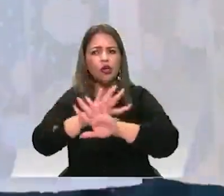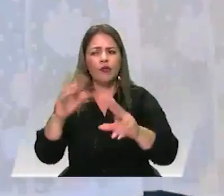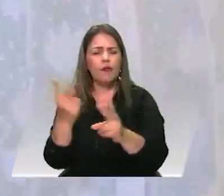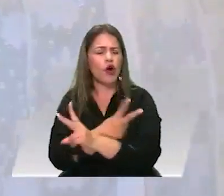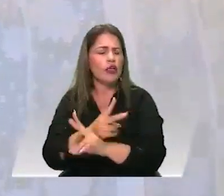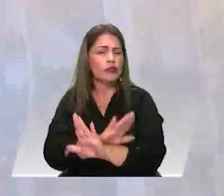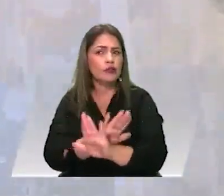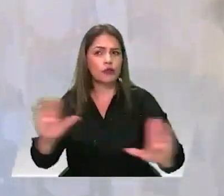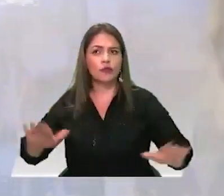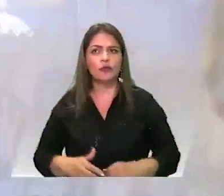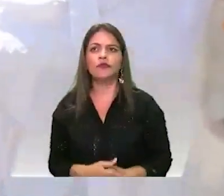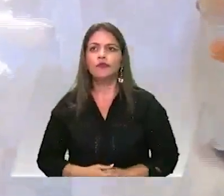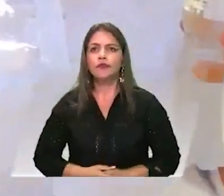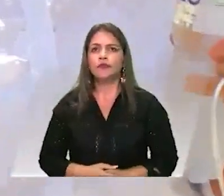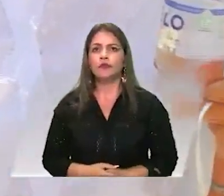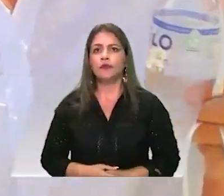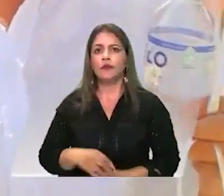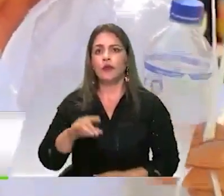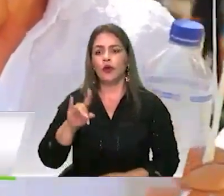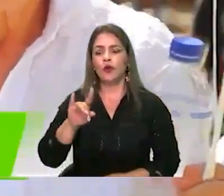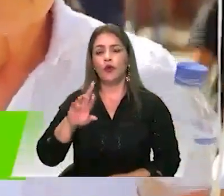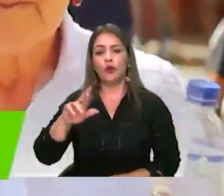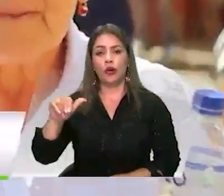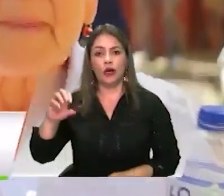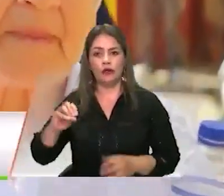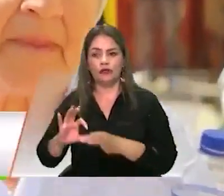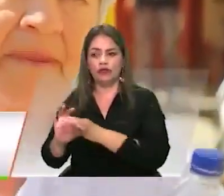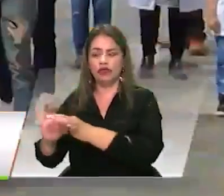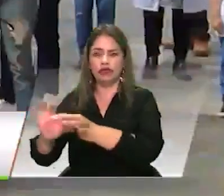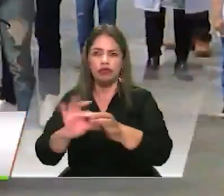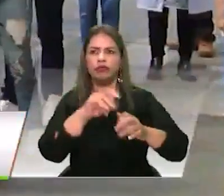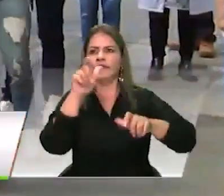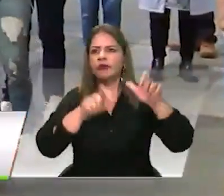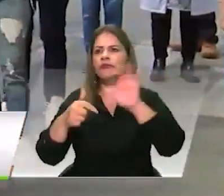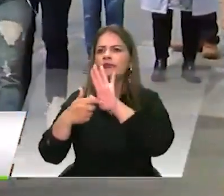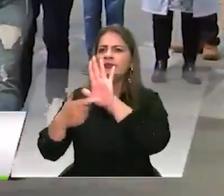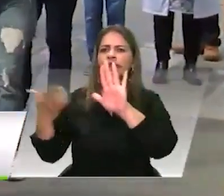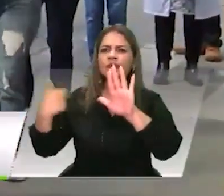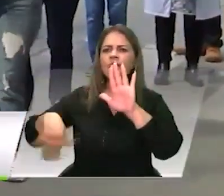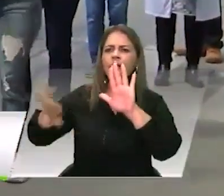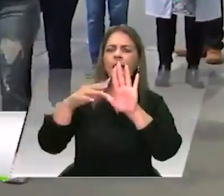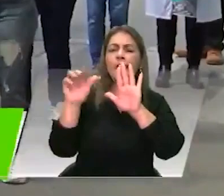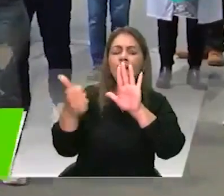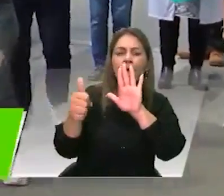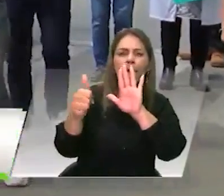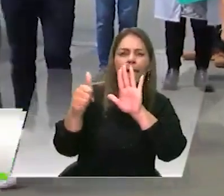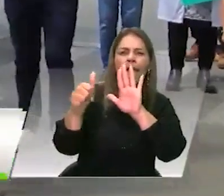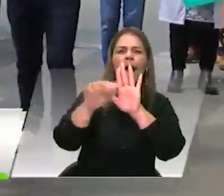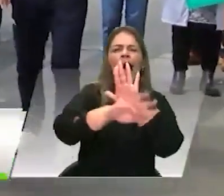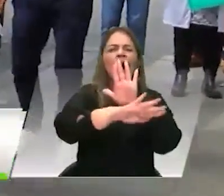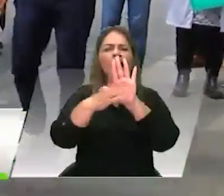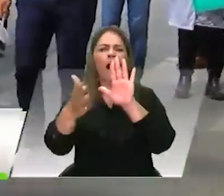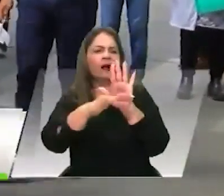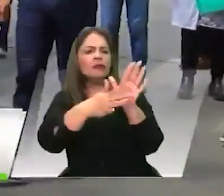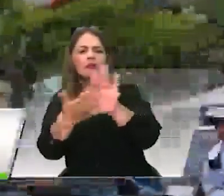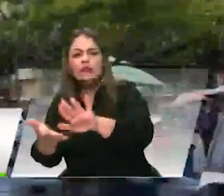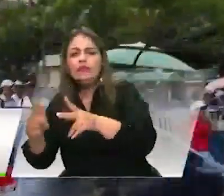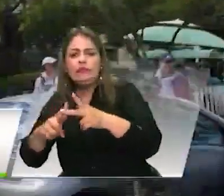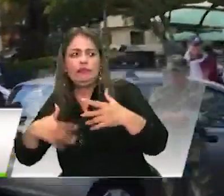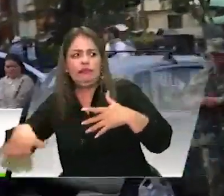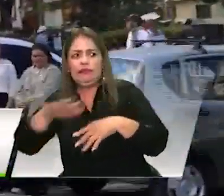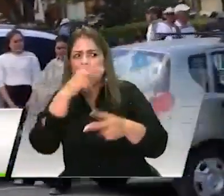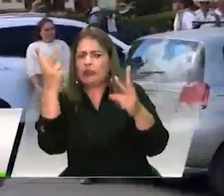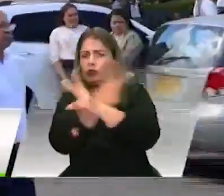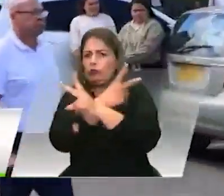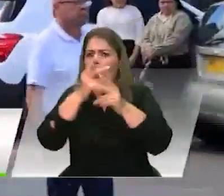violencia. La unidad de los urraeños fue notoria en las calles para generar rechazo ante las 10 muertes que hoy hacen de esta localidad el municipio con más actos violentos